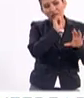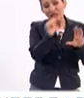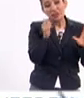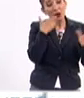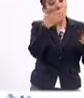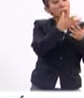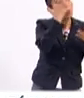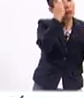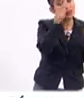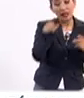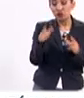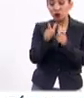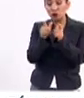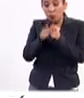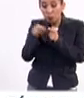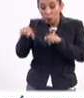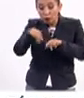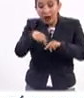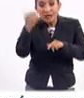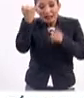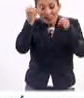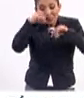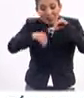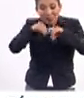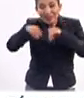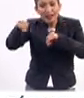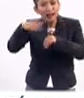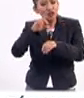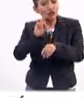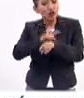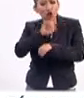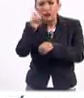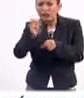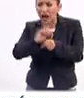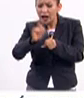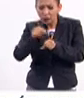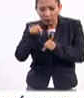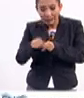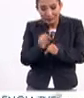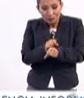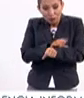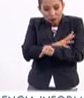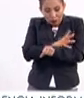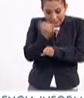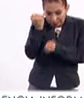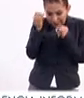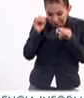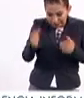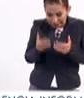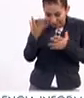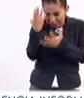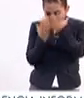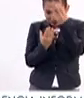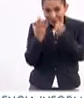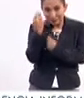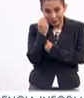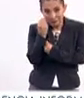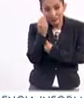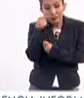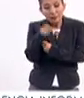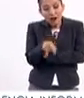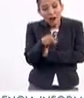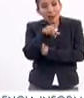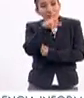Son grupos de creación colectiva que trabajarán todos los días, en donde la emoción sea el motor de aprendizaje,